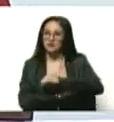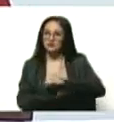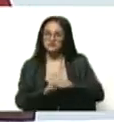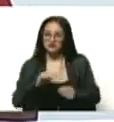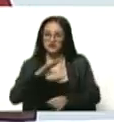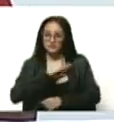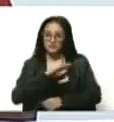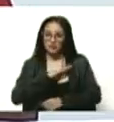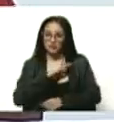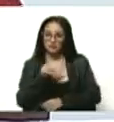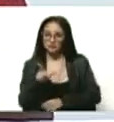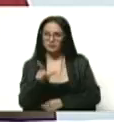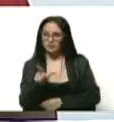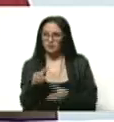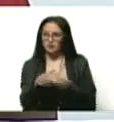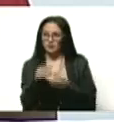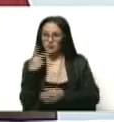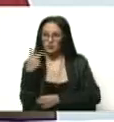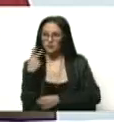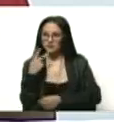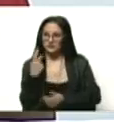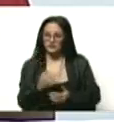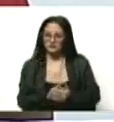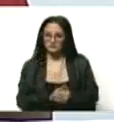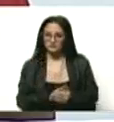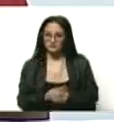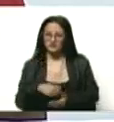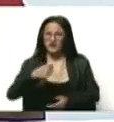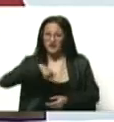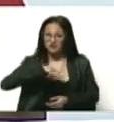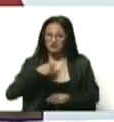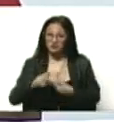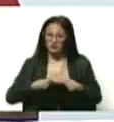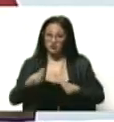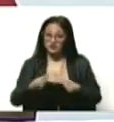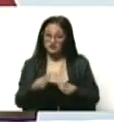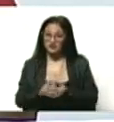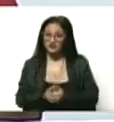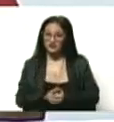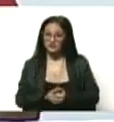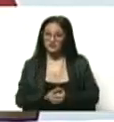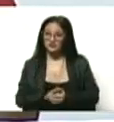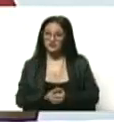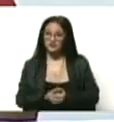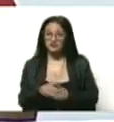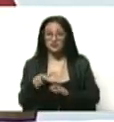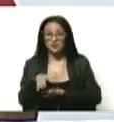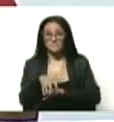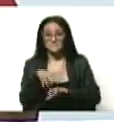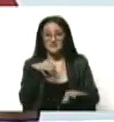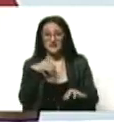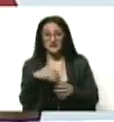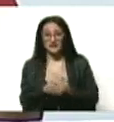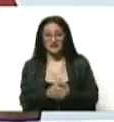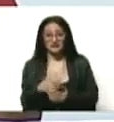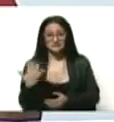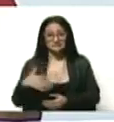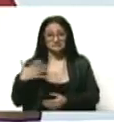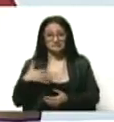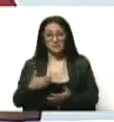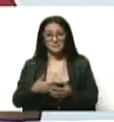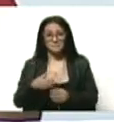partido. Esto que nosotros estamos haciendo, fíjate, Melanie, no son miles, en verdad son